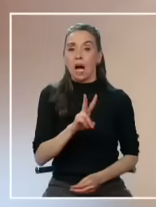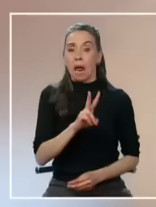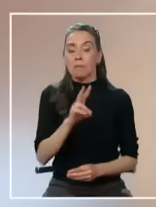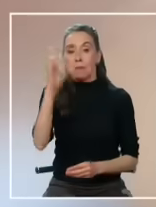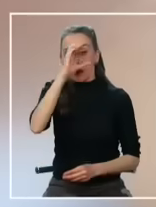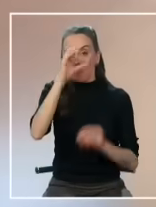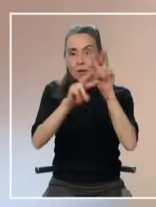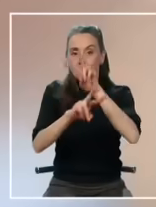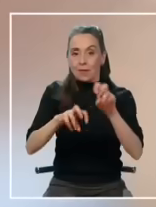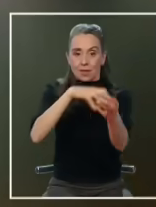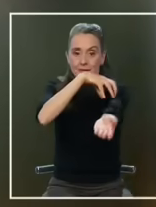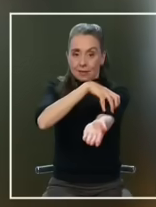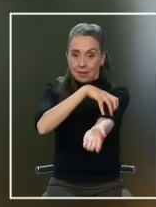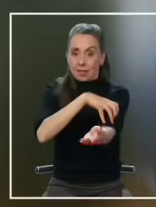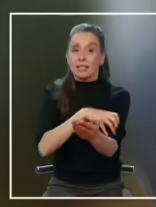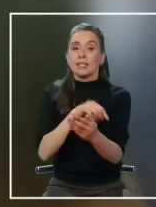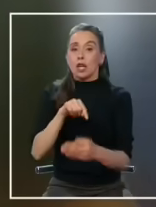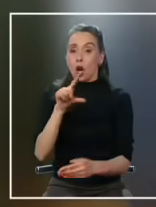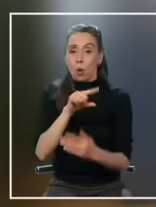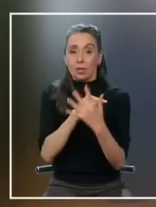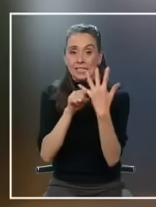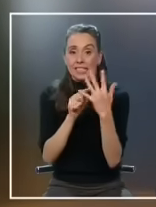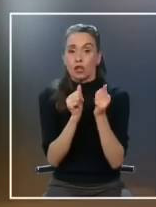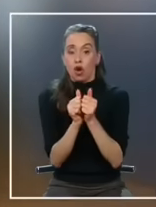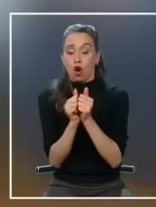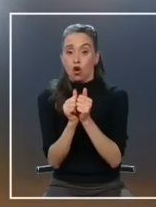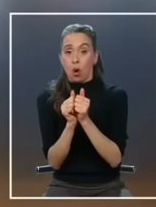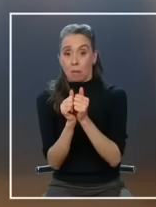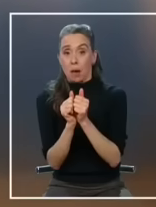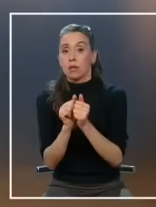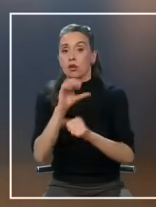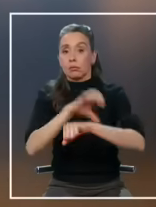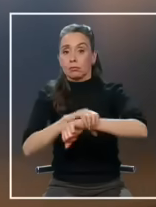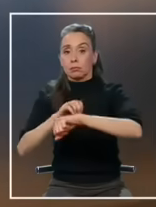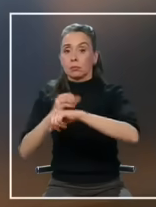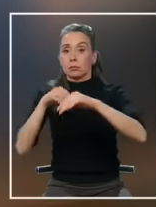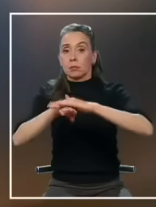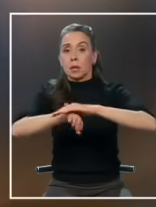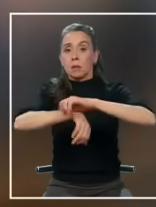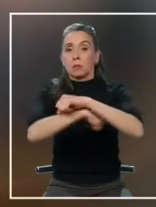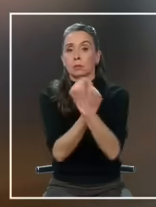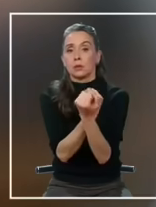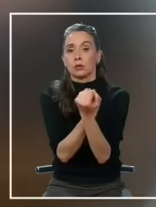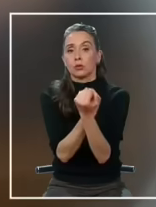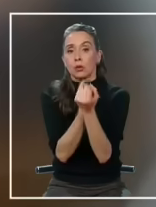lunes, 5 de sus compañeros ya detenidos quedaron en prisión preventiva.